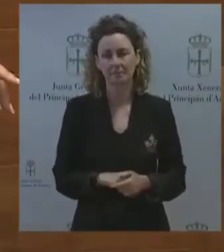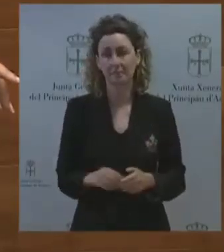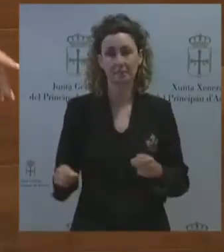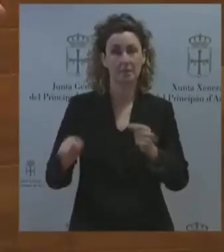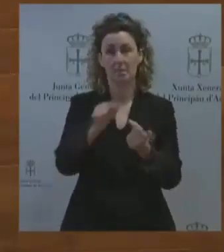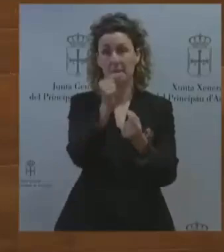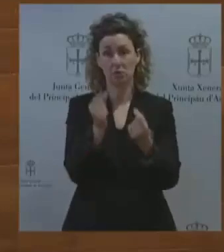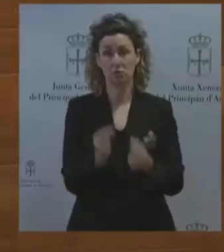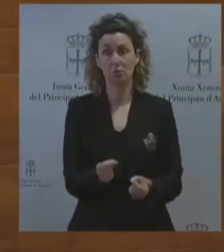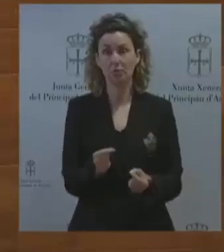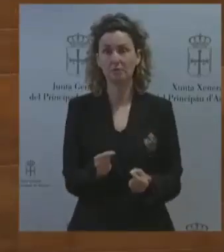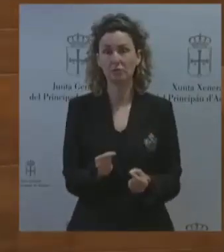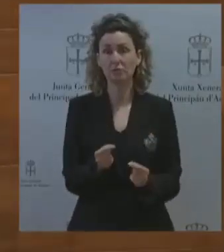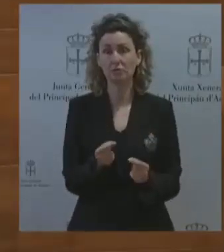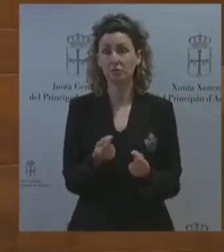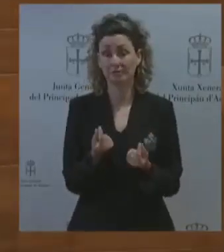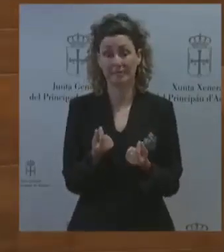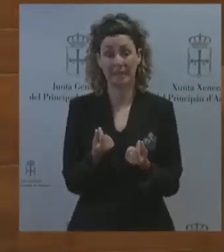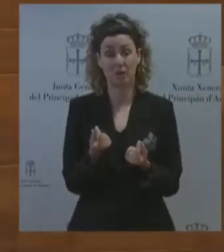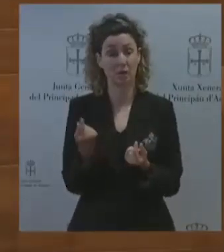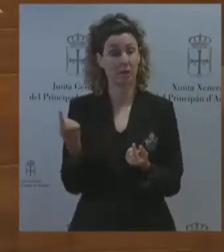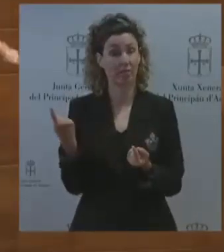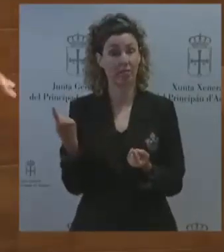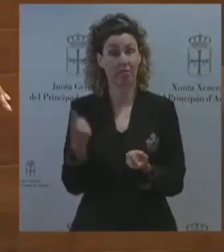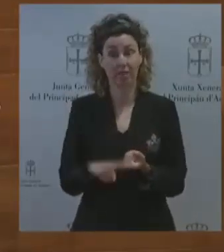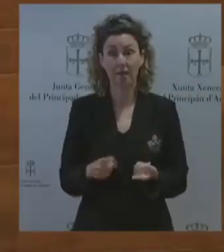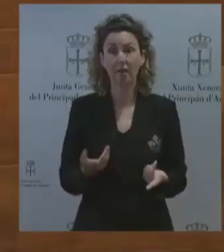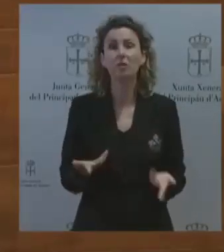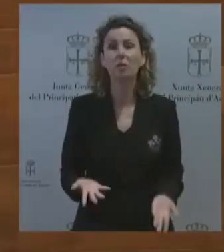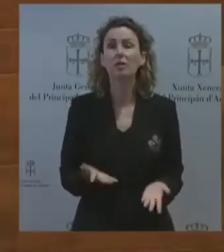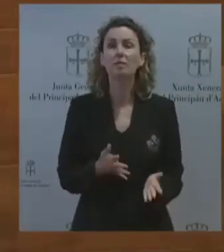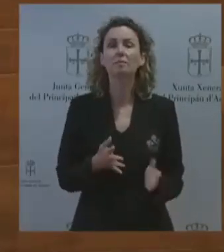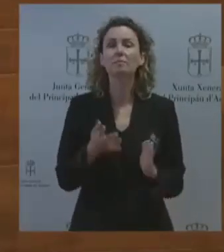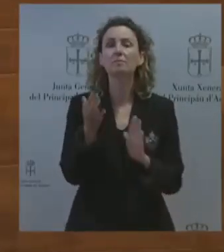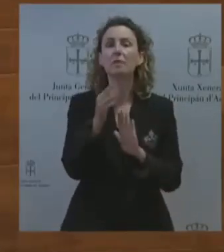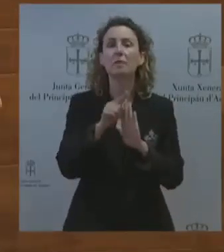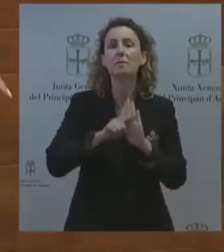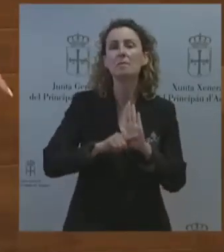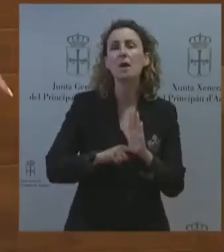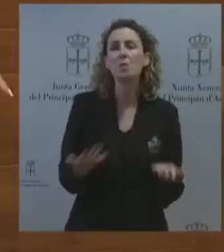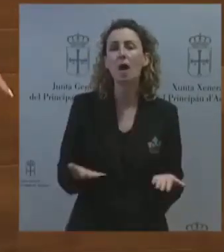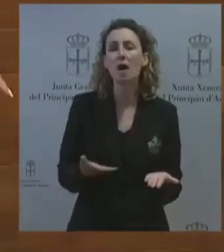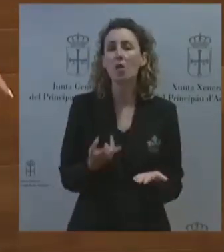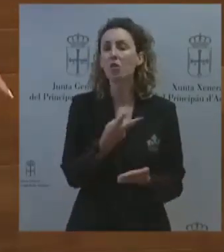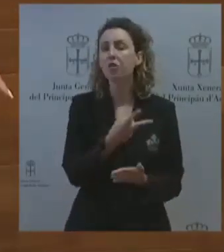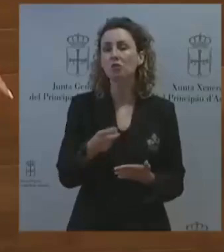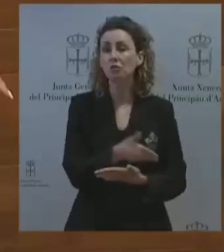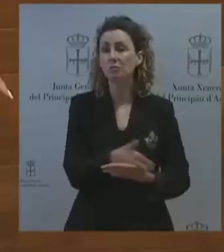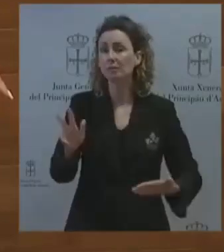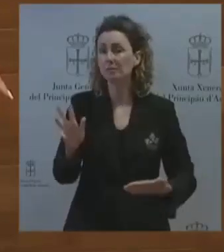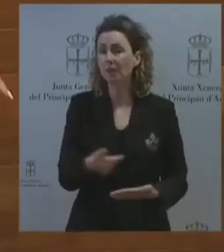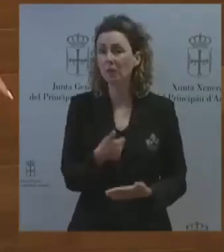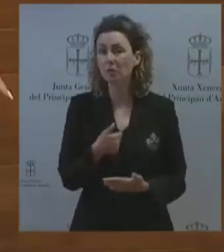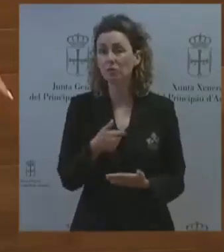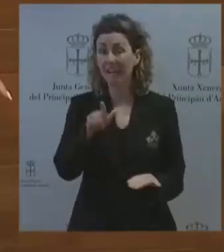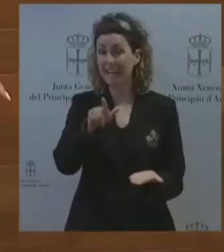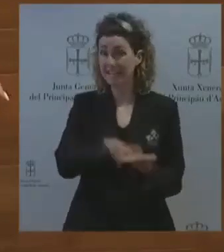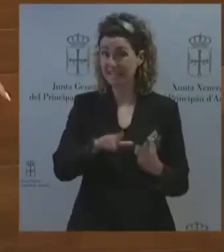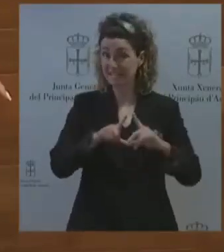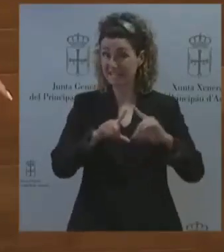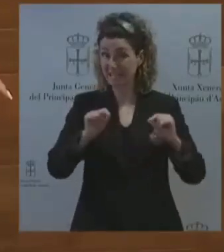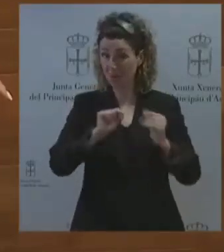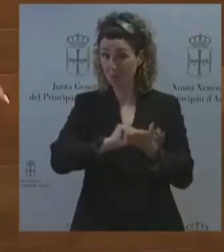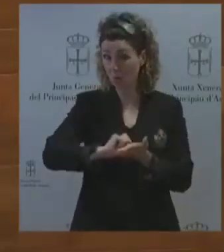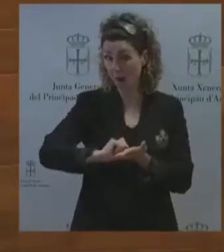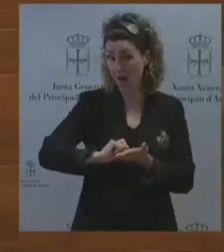priorizar. Usted, para hacer este gasto de 200 millones de euros en la Llingua, ¿de dónde recortaría para hacer frente a